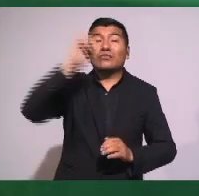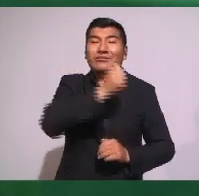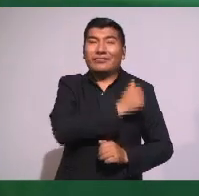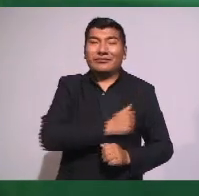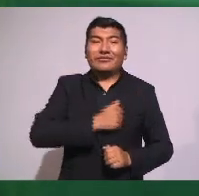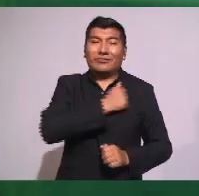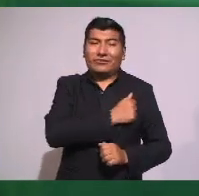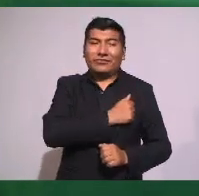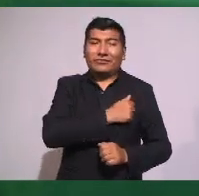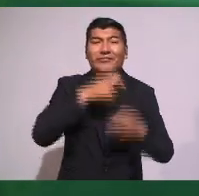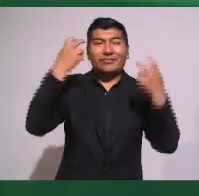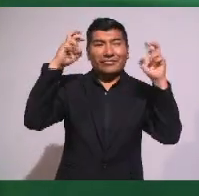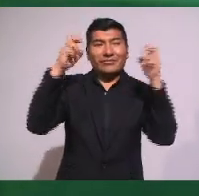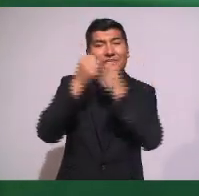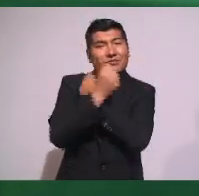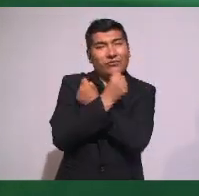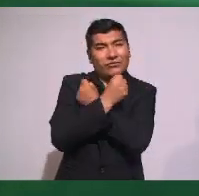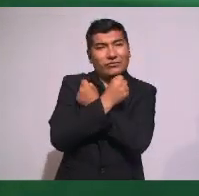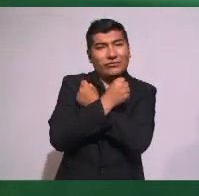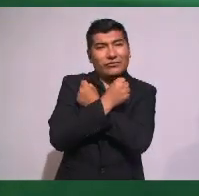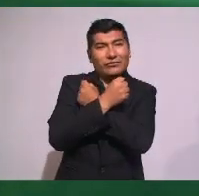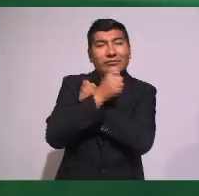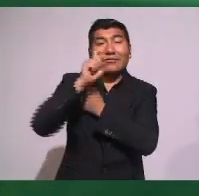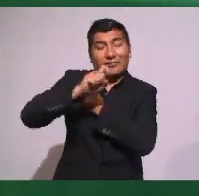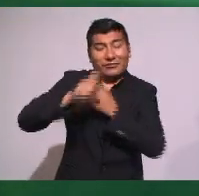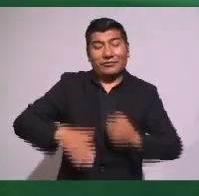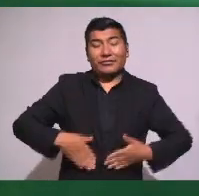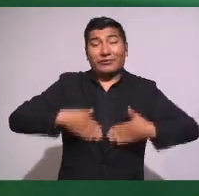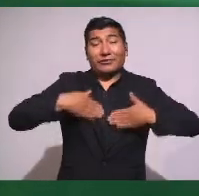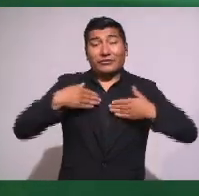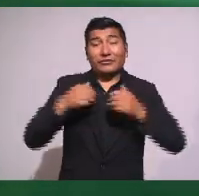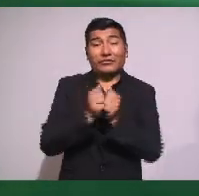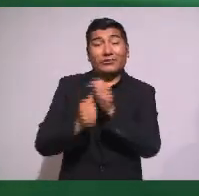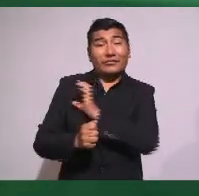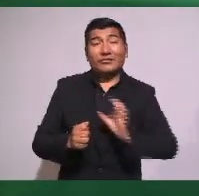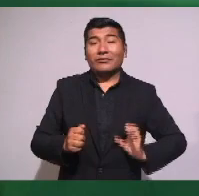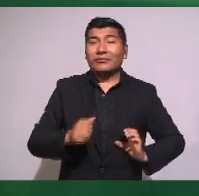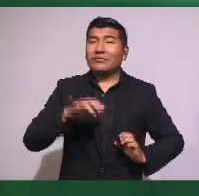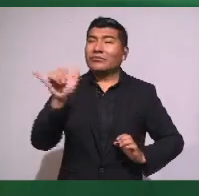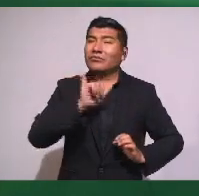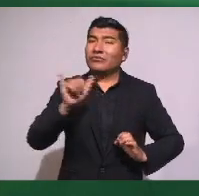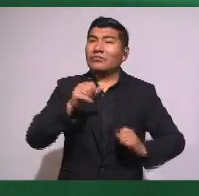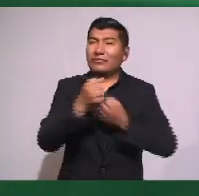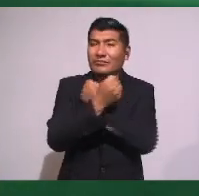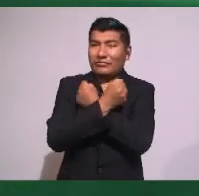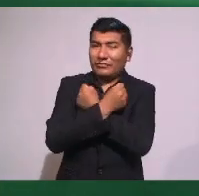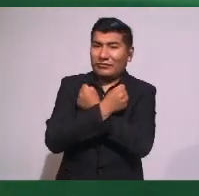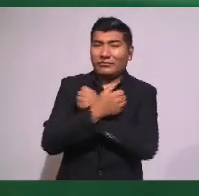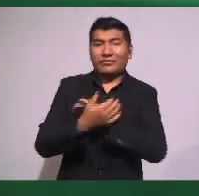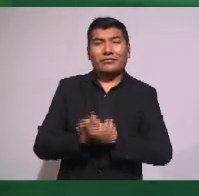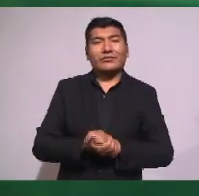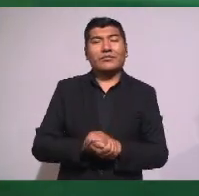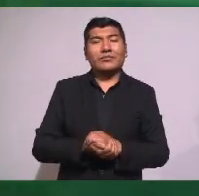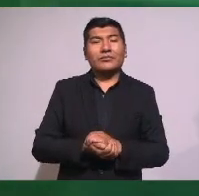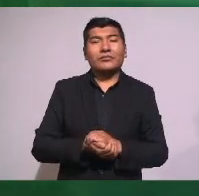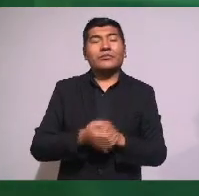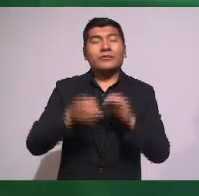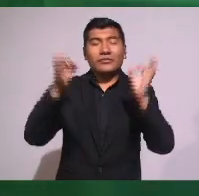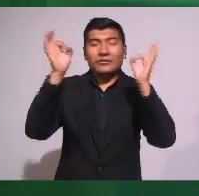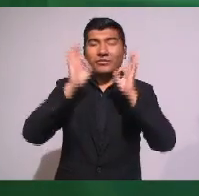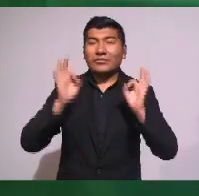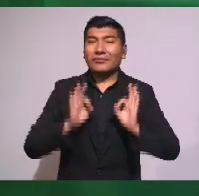el amor. Y lo que tiene que mover la vida de los cristianos es también el amor. De